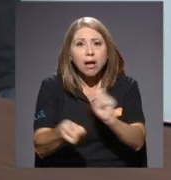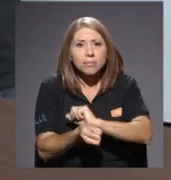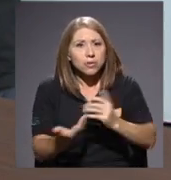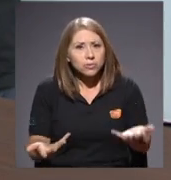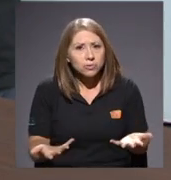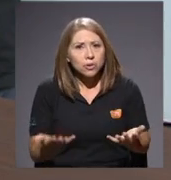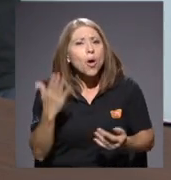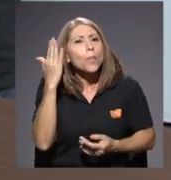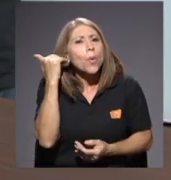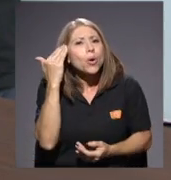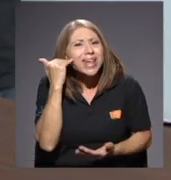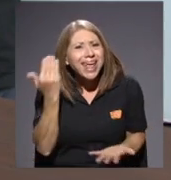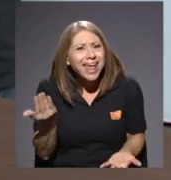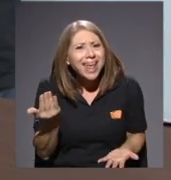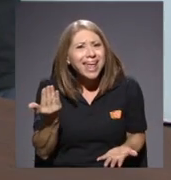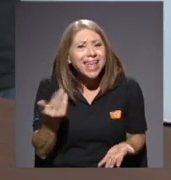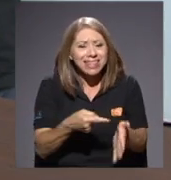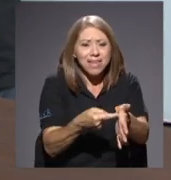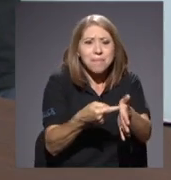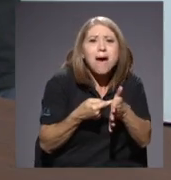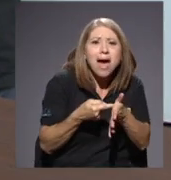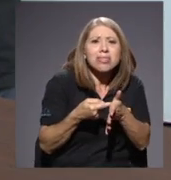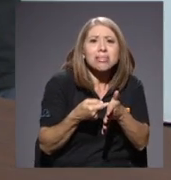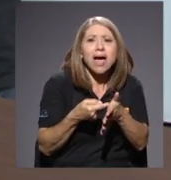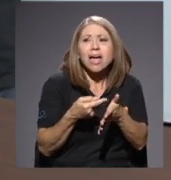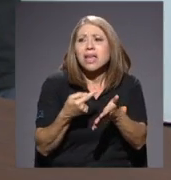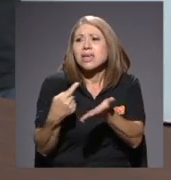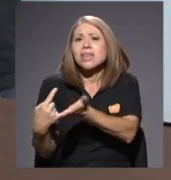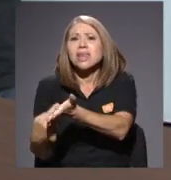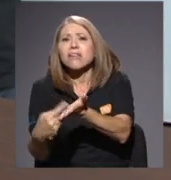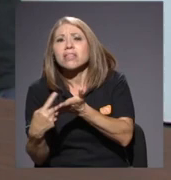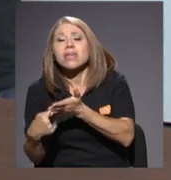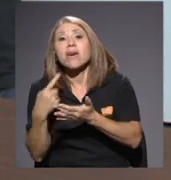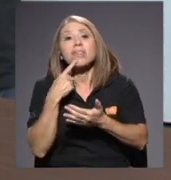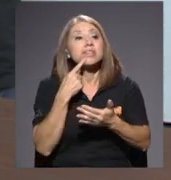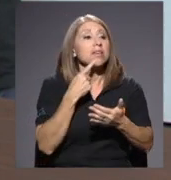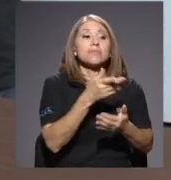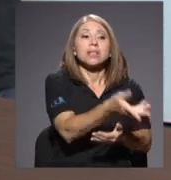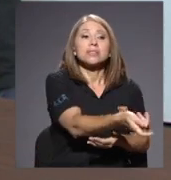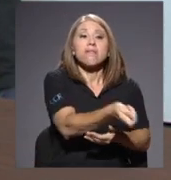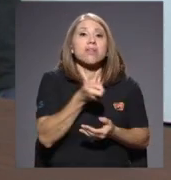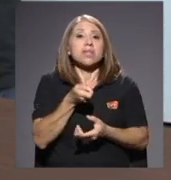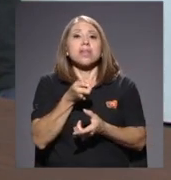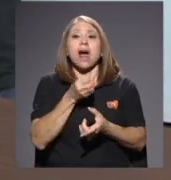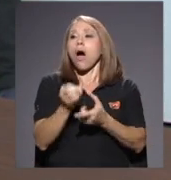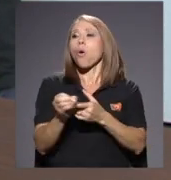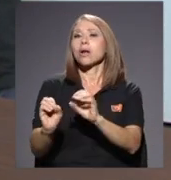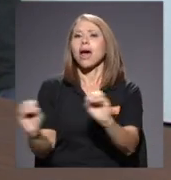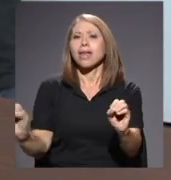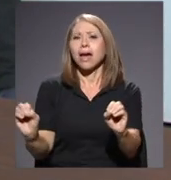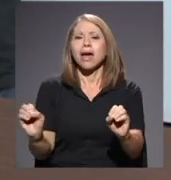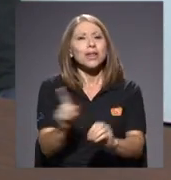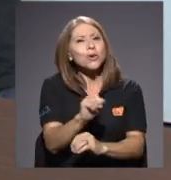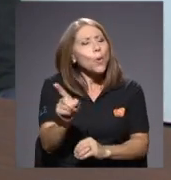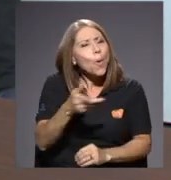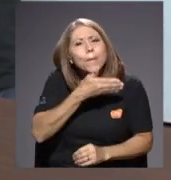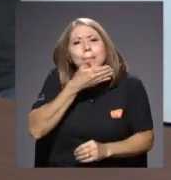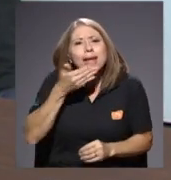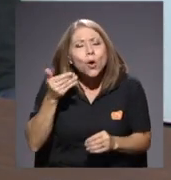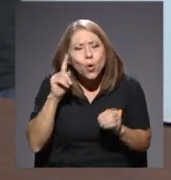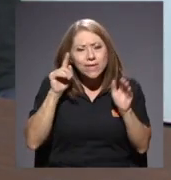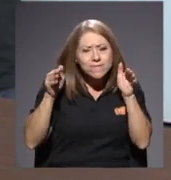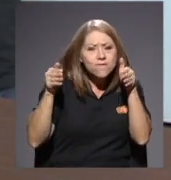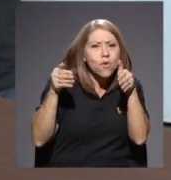se enfoca la demanda y la narrativa en se retira del todo o nada, en lugar de enfocarla en unos puntos concretos de